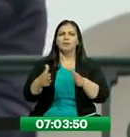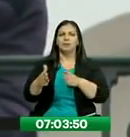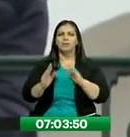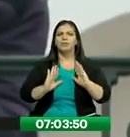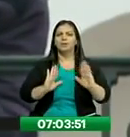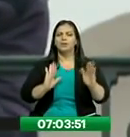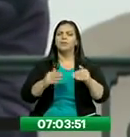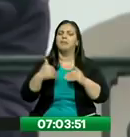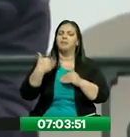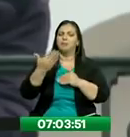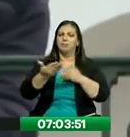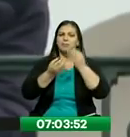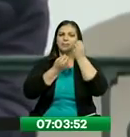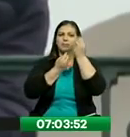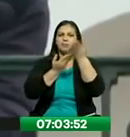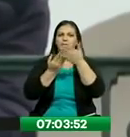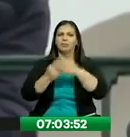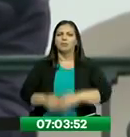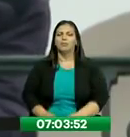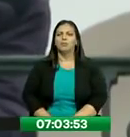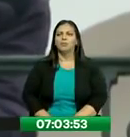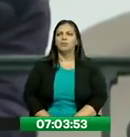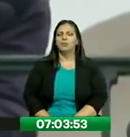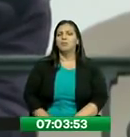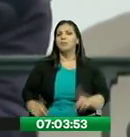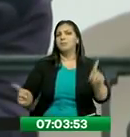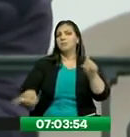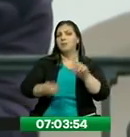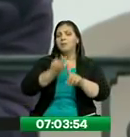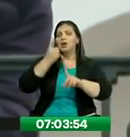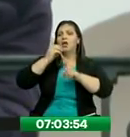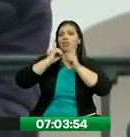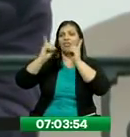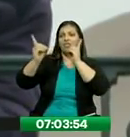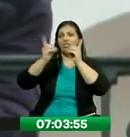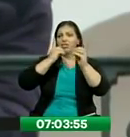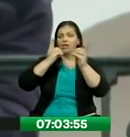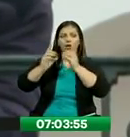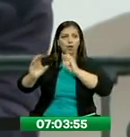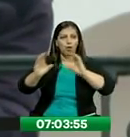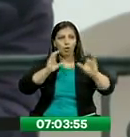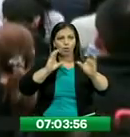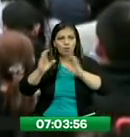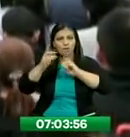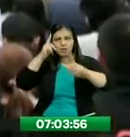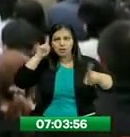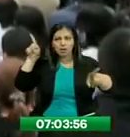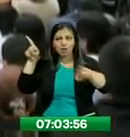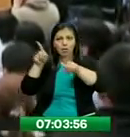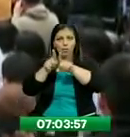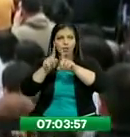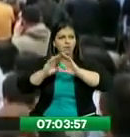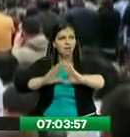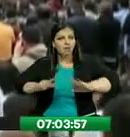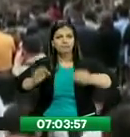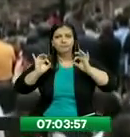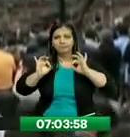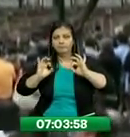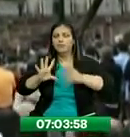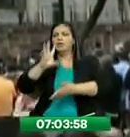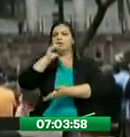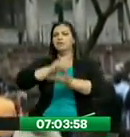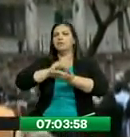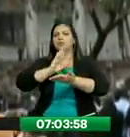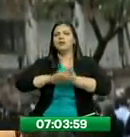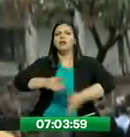ya lo veremos. Cuando terminemos de dialogar, cuando terminemos de consensuar. Es así como el Ejecutivo regresa a Quito